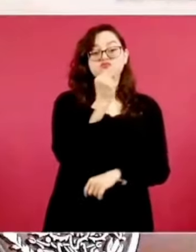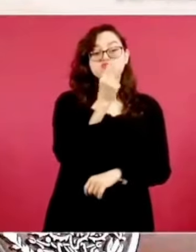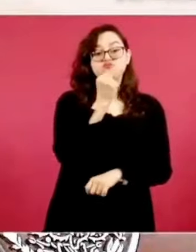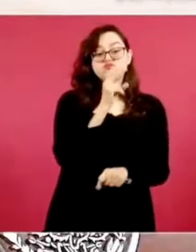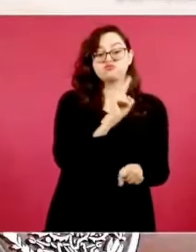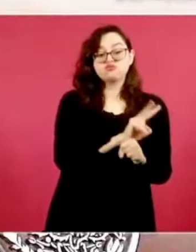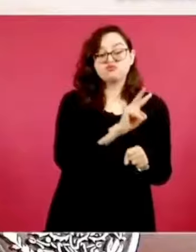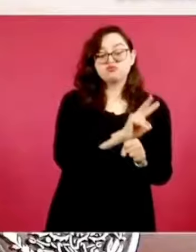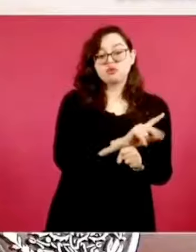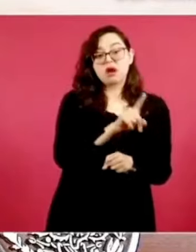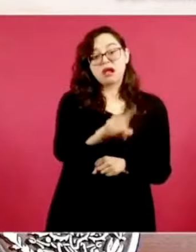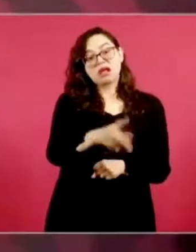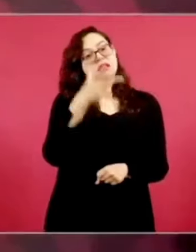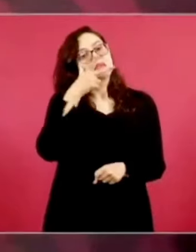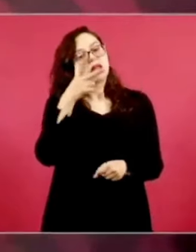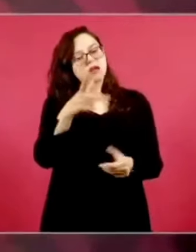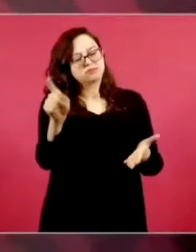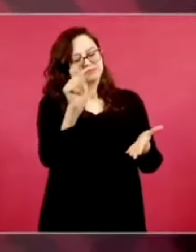bellísimo.